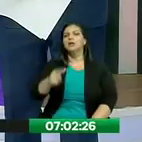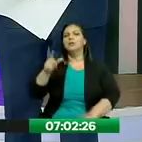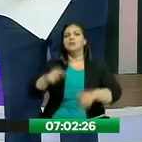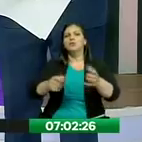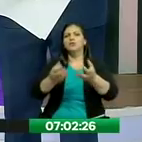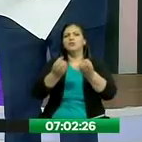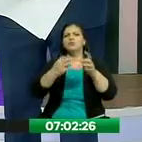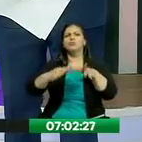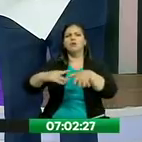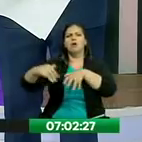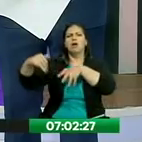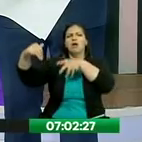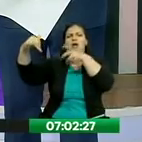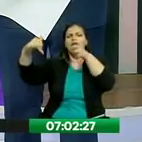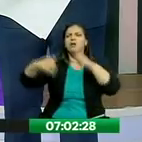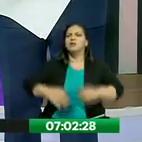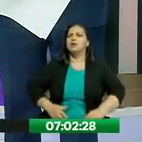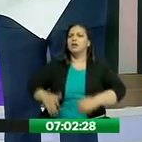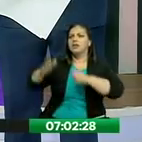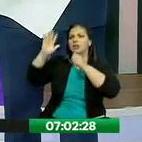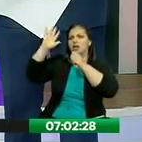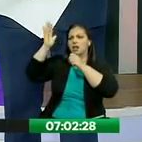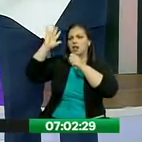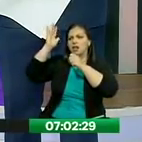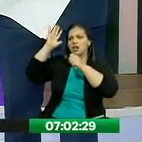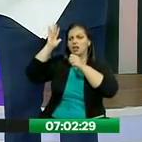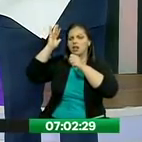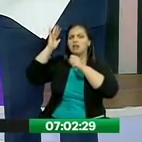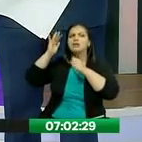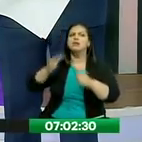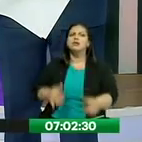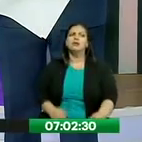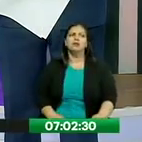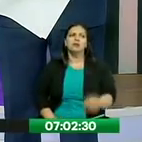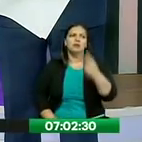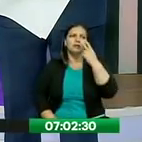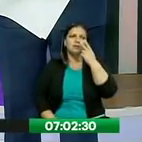una masiva concentración de personas que lo esperaban. Veamos.